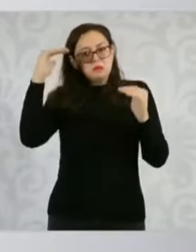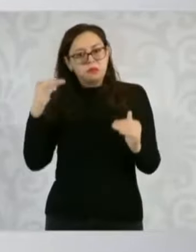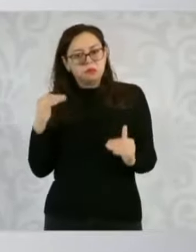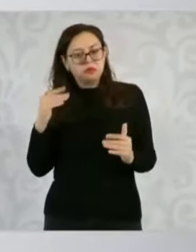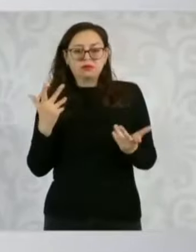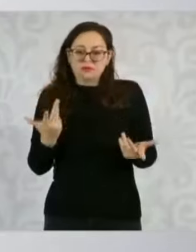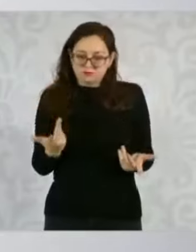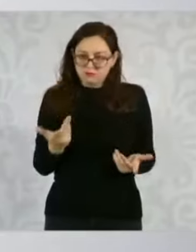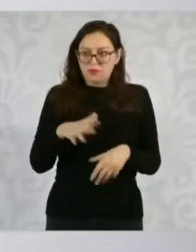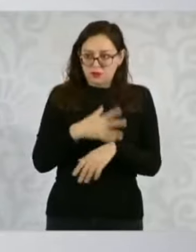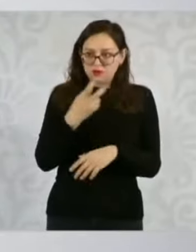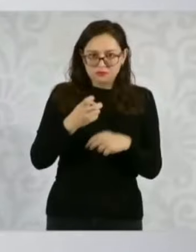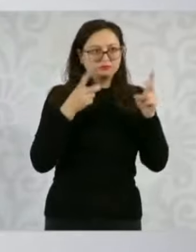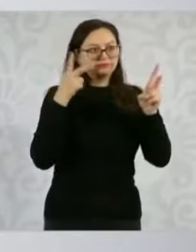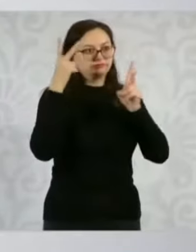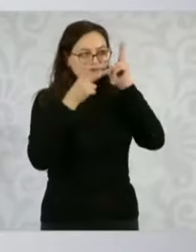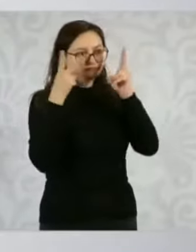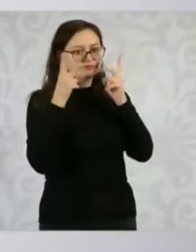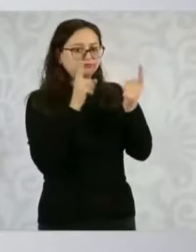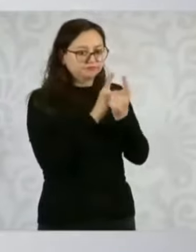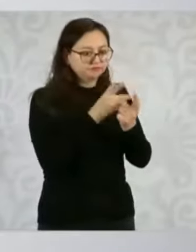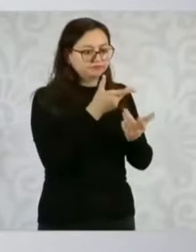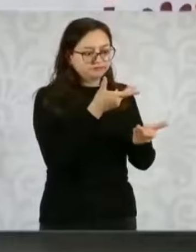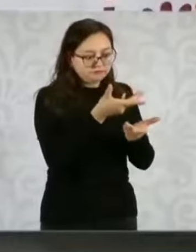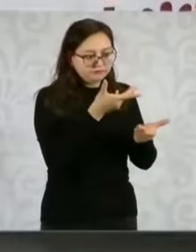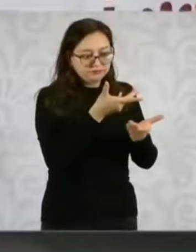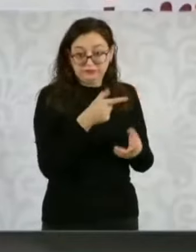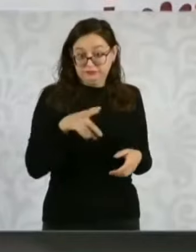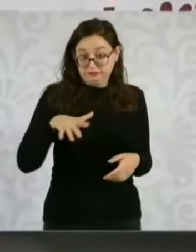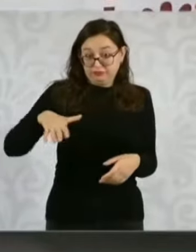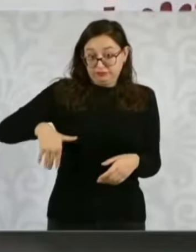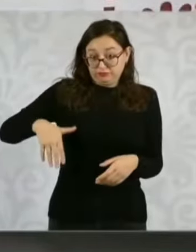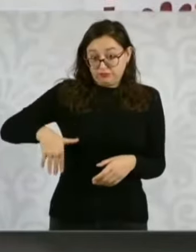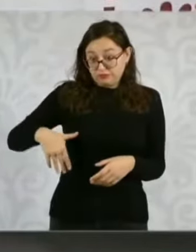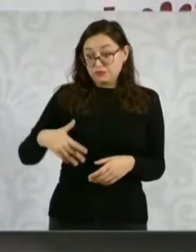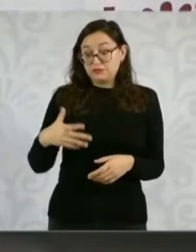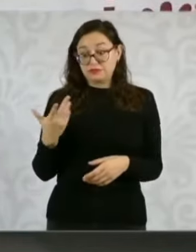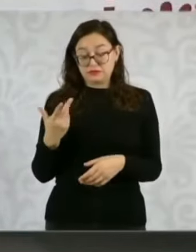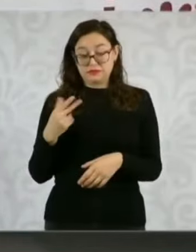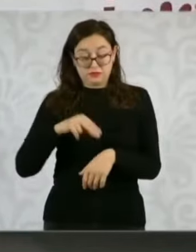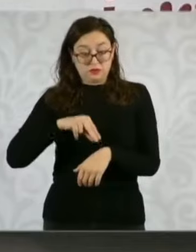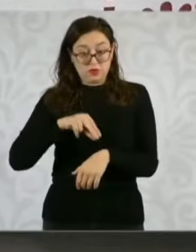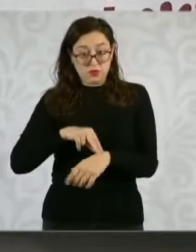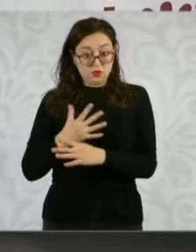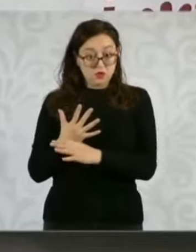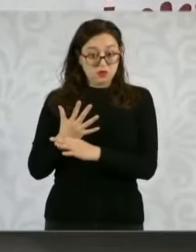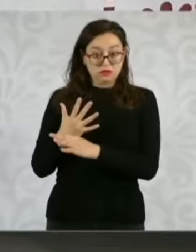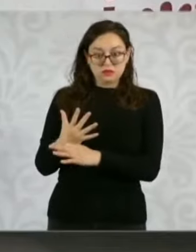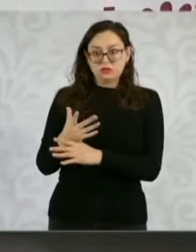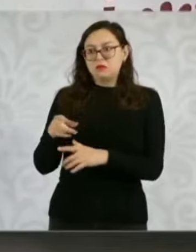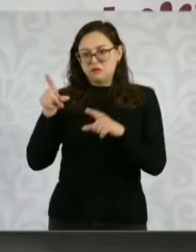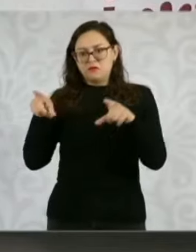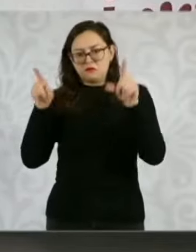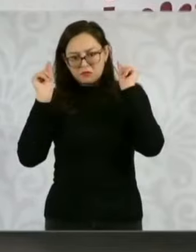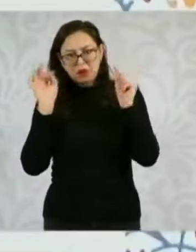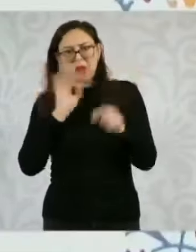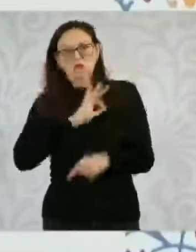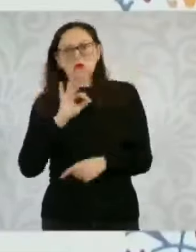posibilidad de, como lo ha dicho el doctor Kersenovich, prescribir algún grupo de medicamentos, pero también hacer